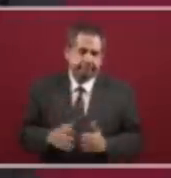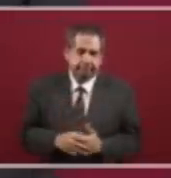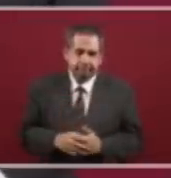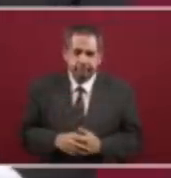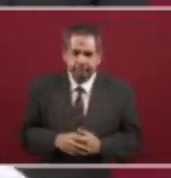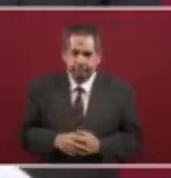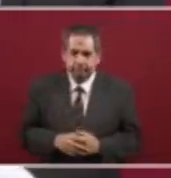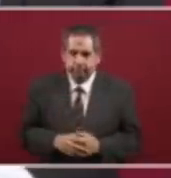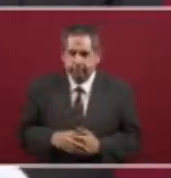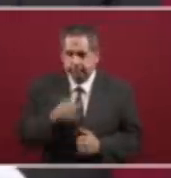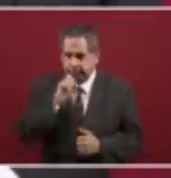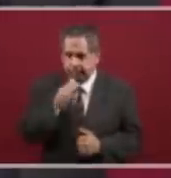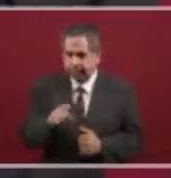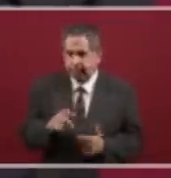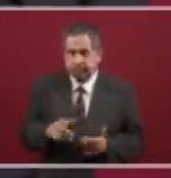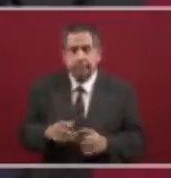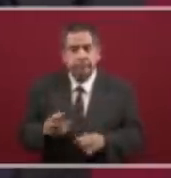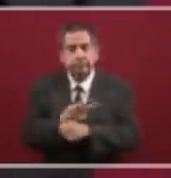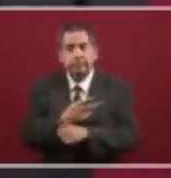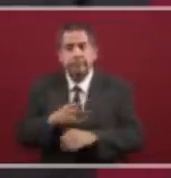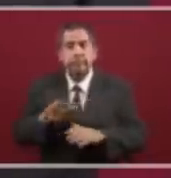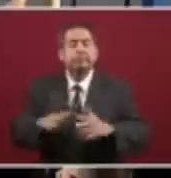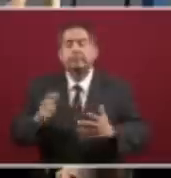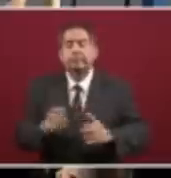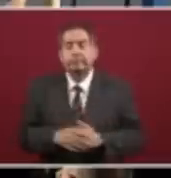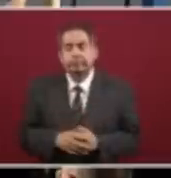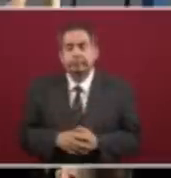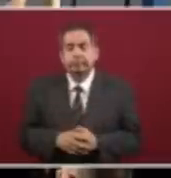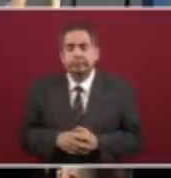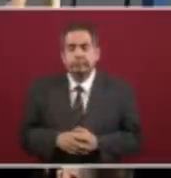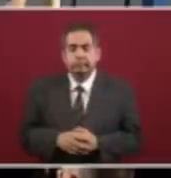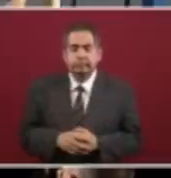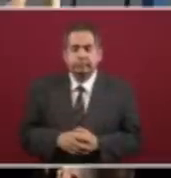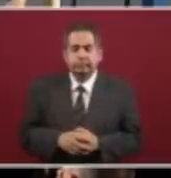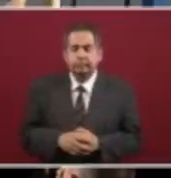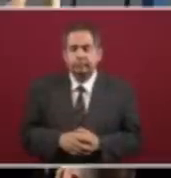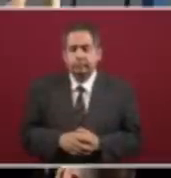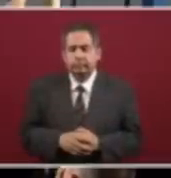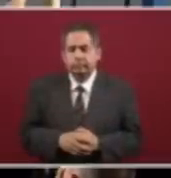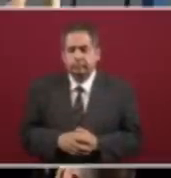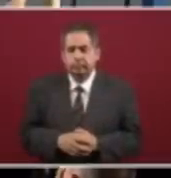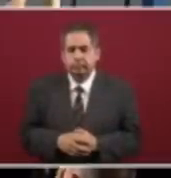suele pasar cada vez este